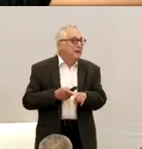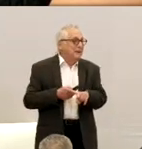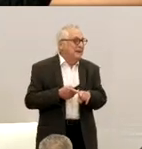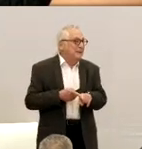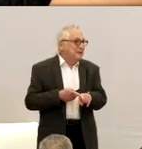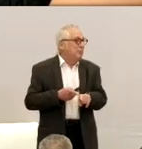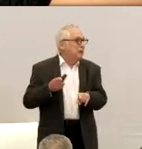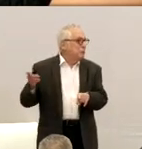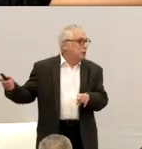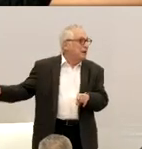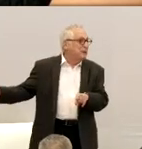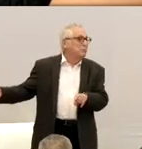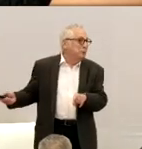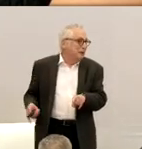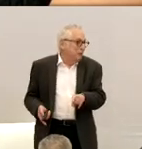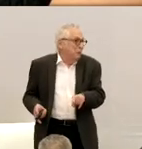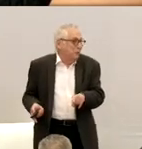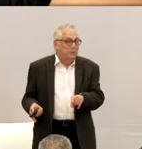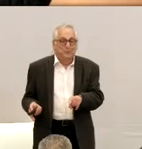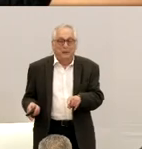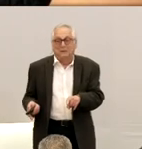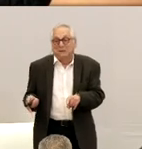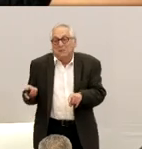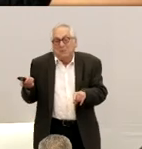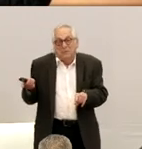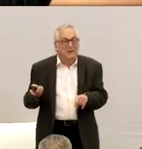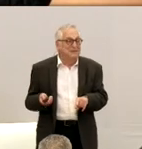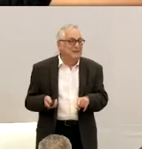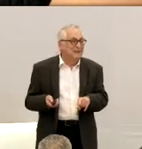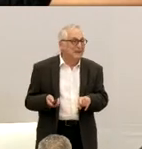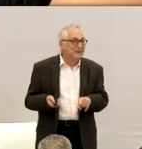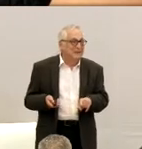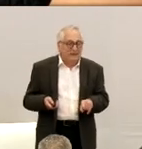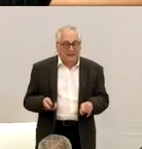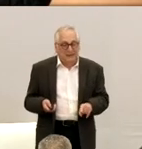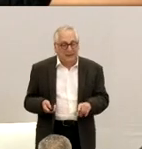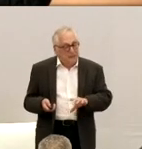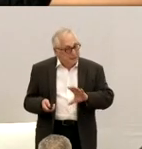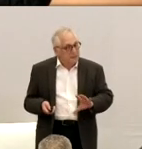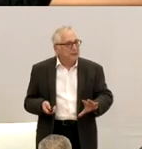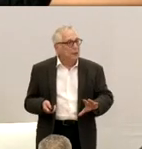es qué hacer para controlar la conducta de los otros. A veces un poco